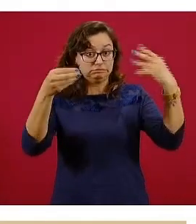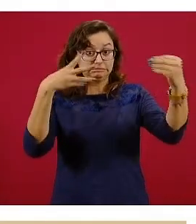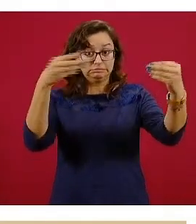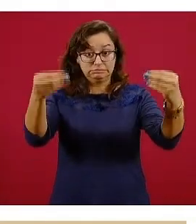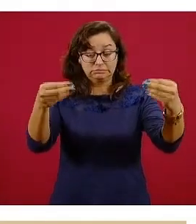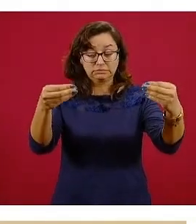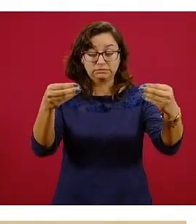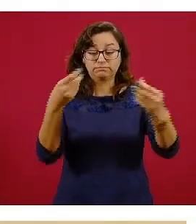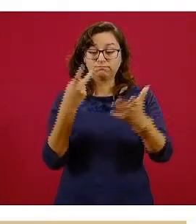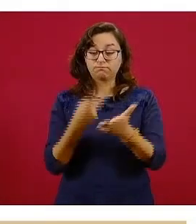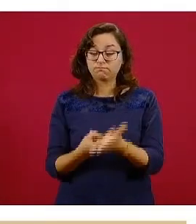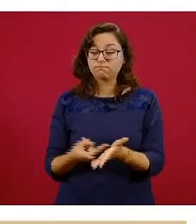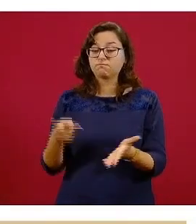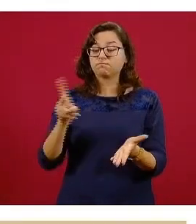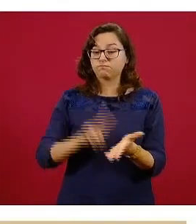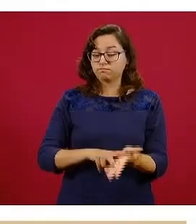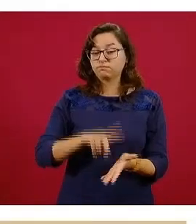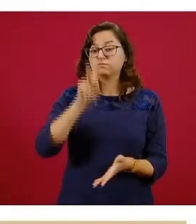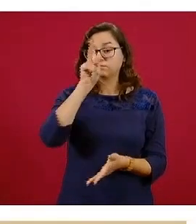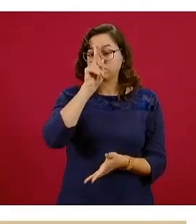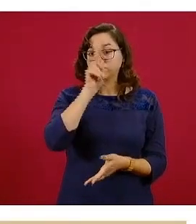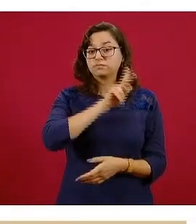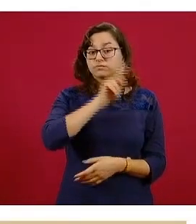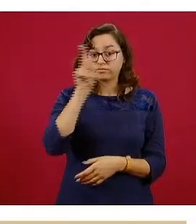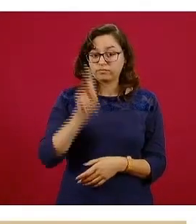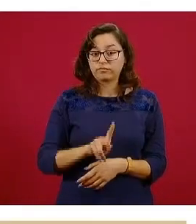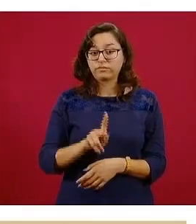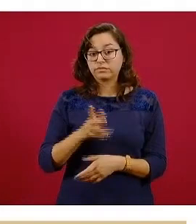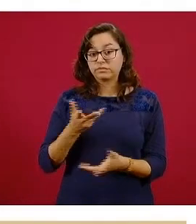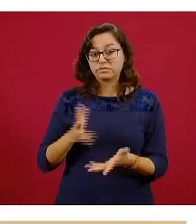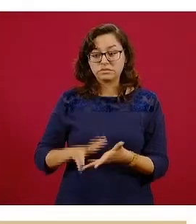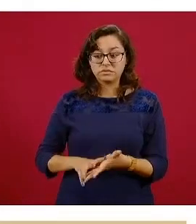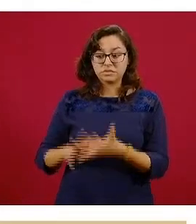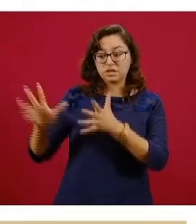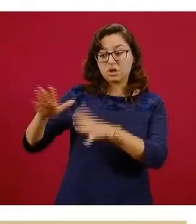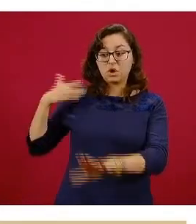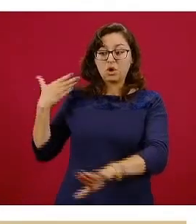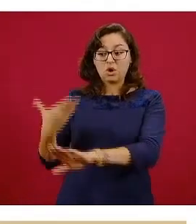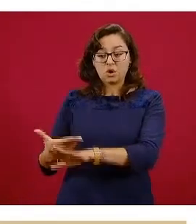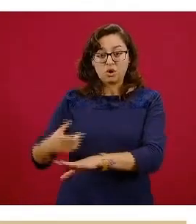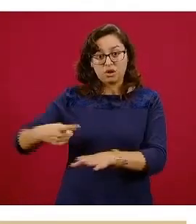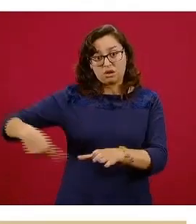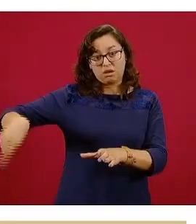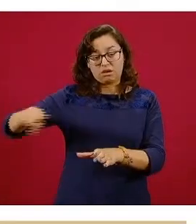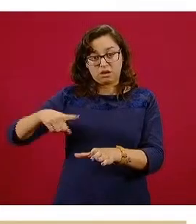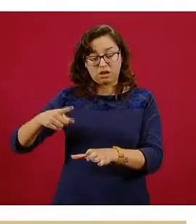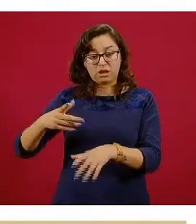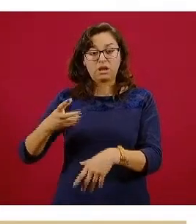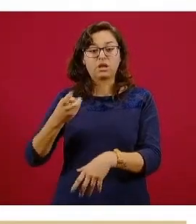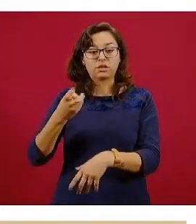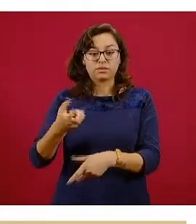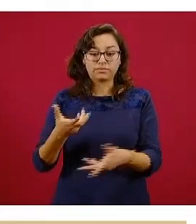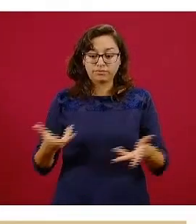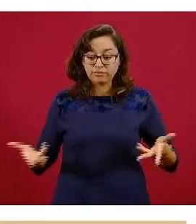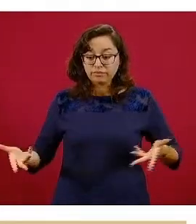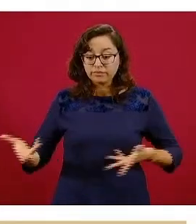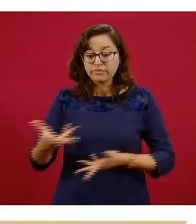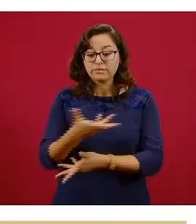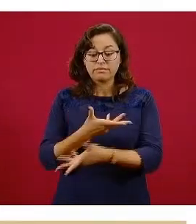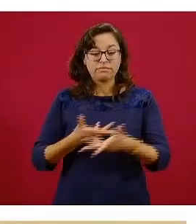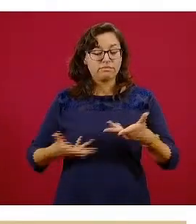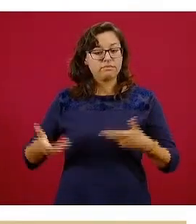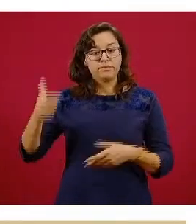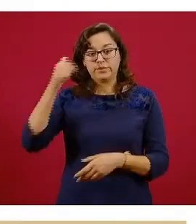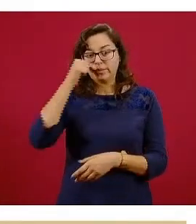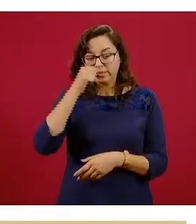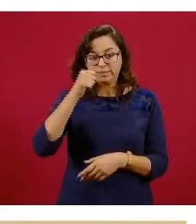del COVID-19 pudieran hacer más propicia la comisión de delitos, dada la convivencia y cercanía